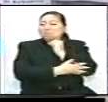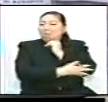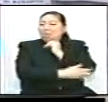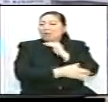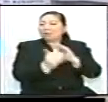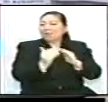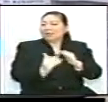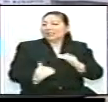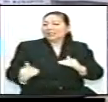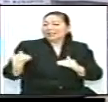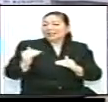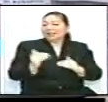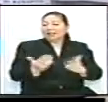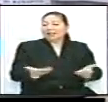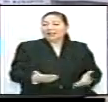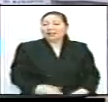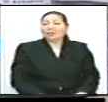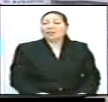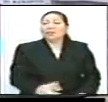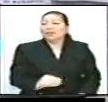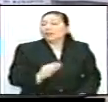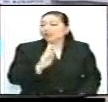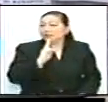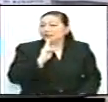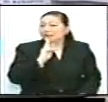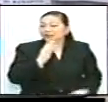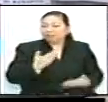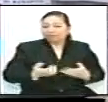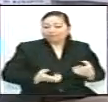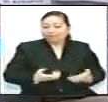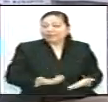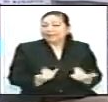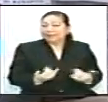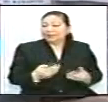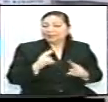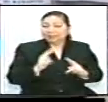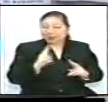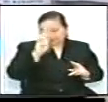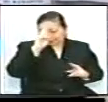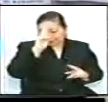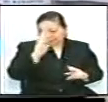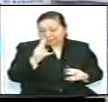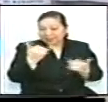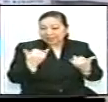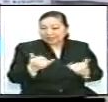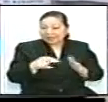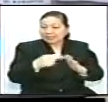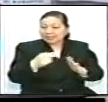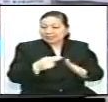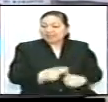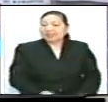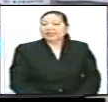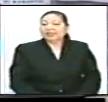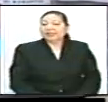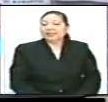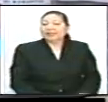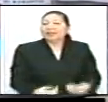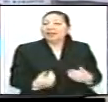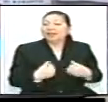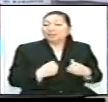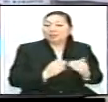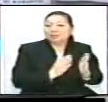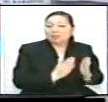muy altos y no estamos hablando de que las estadísticas que están respetando, el problema es que ese nivel incluso tenemos que